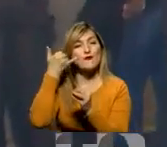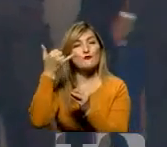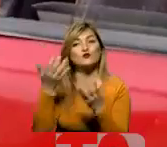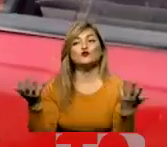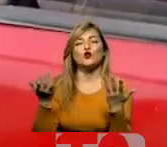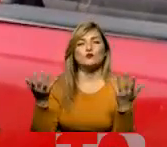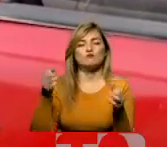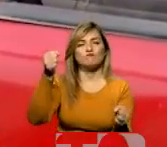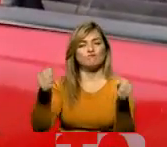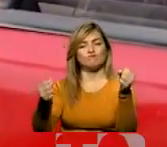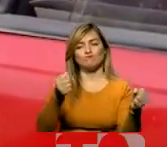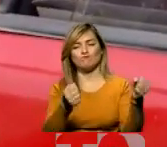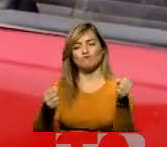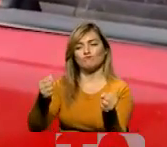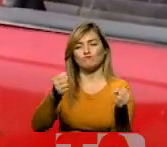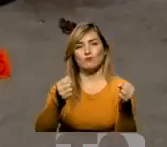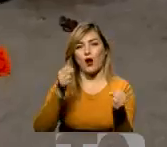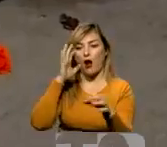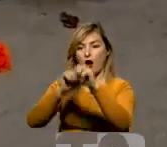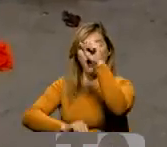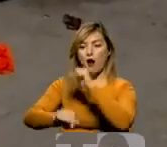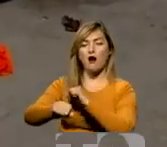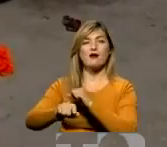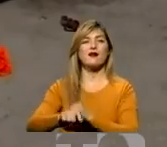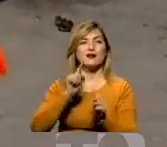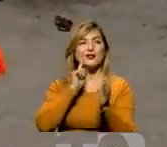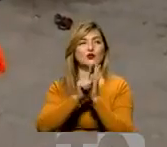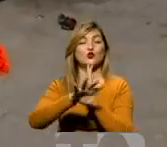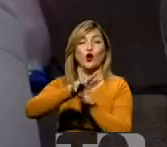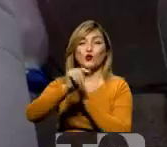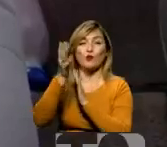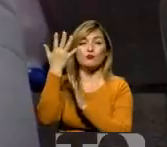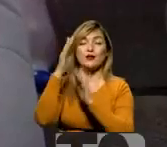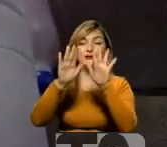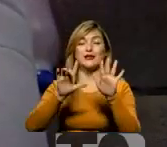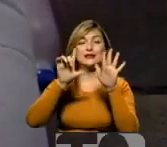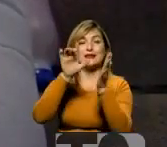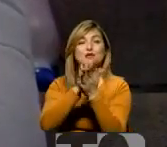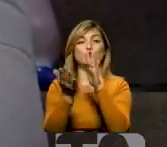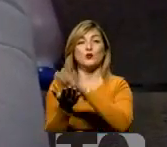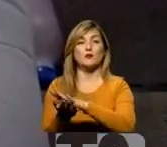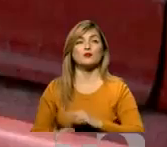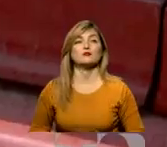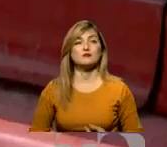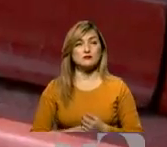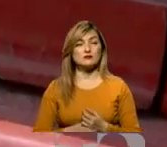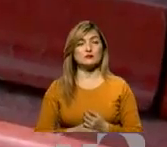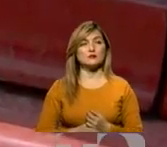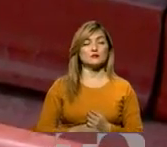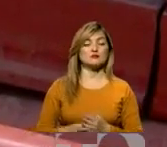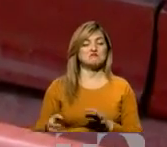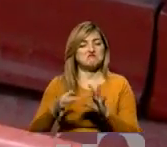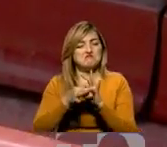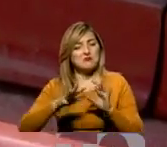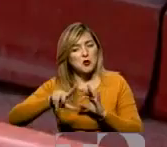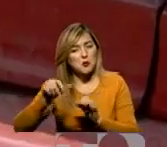vehículo en que se movilizaban los criminales ya fue encontrado y está reportado como robado desde el 17 de noviembre. Se investiga si hay un nexo entre el